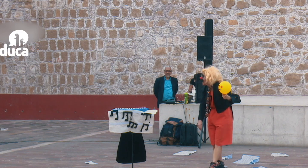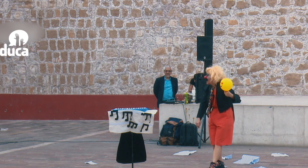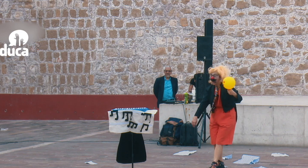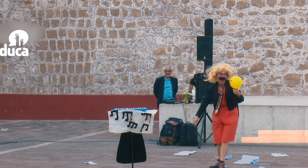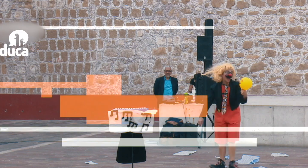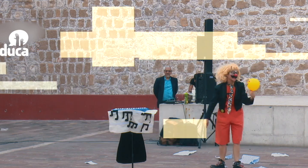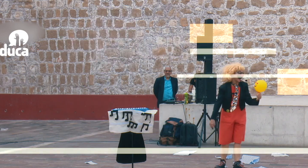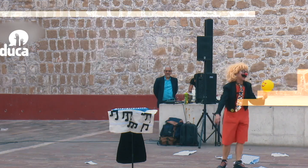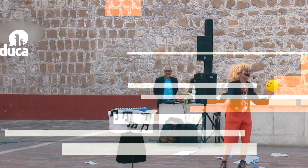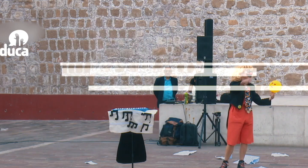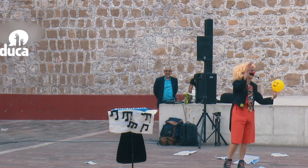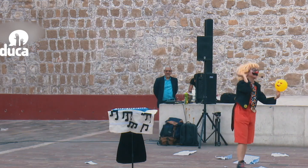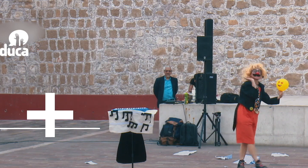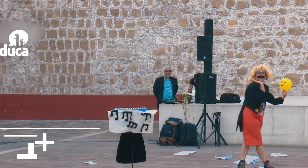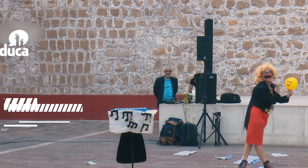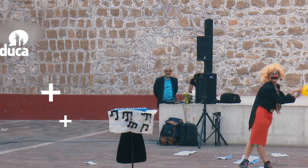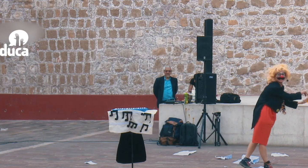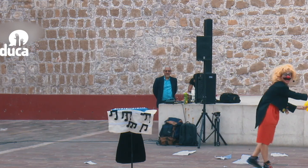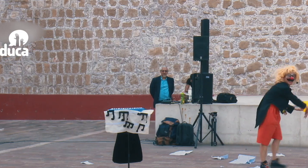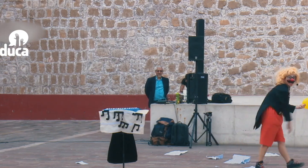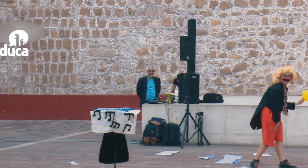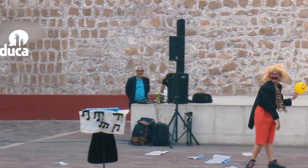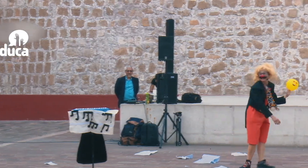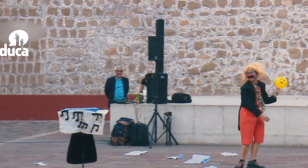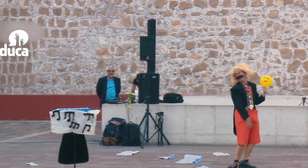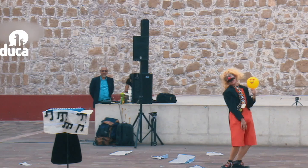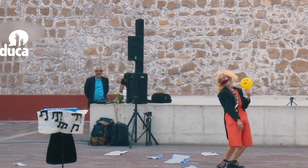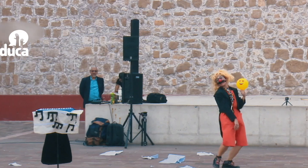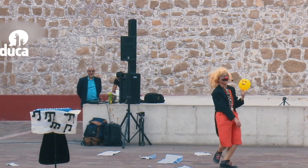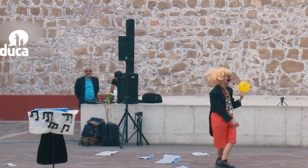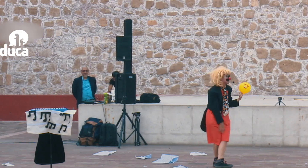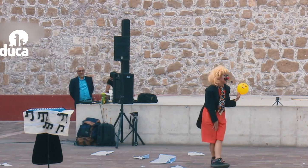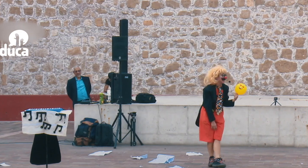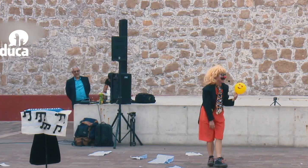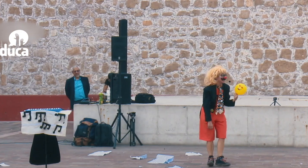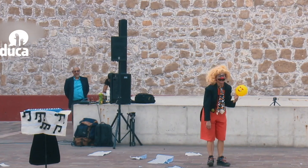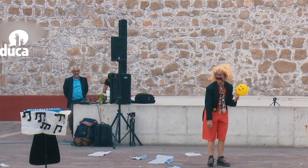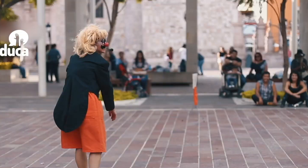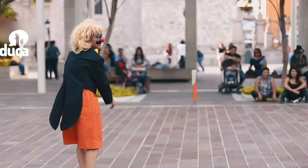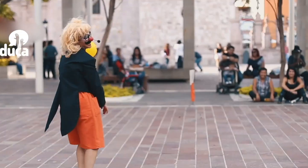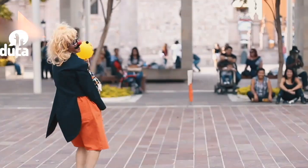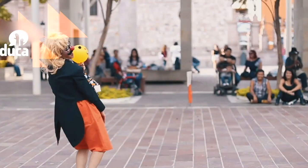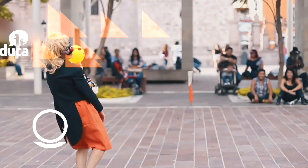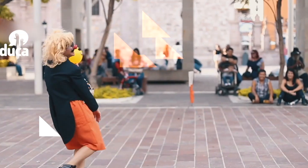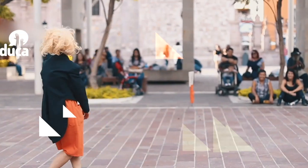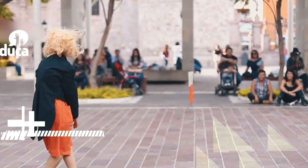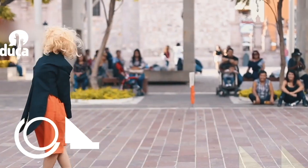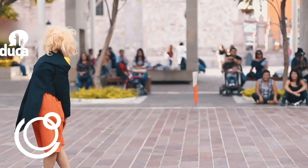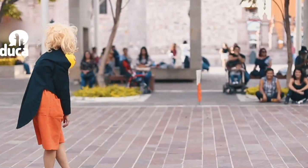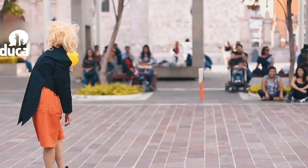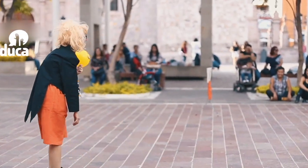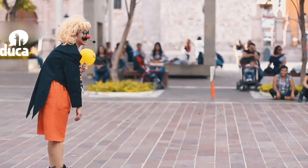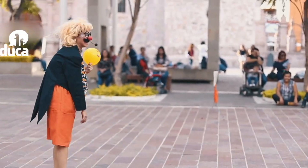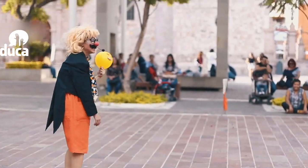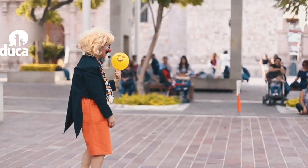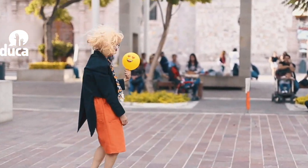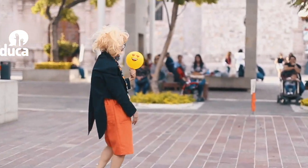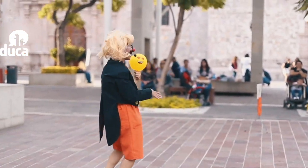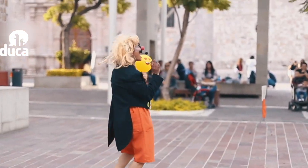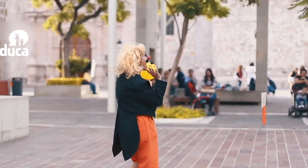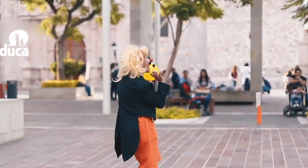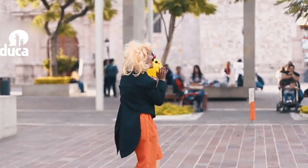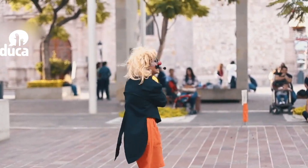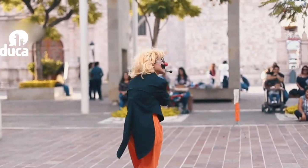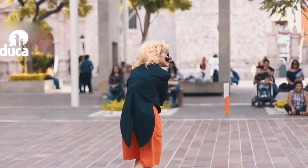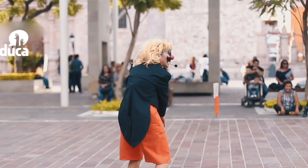de técnica allí también y tienen mucha riqueza. Solo que después se toman esos gags y se